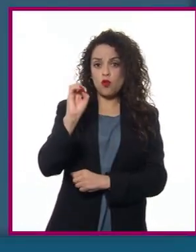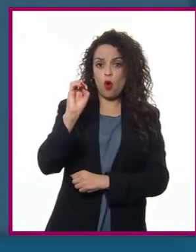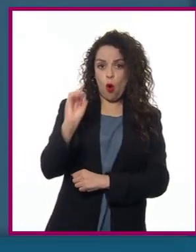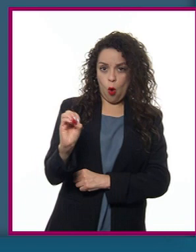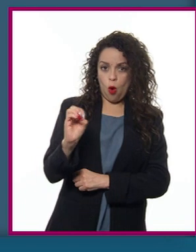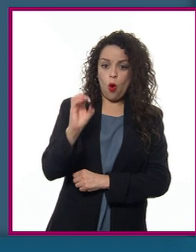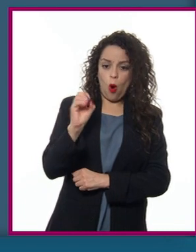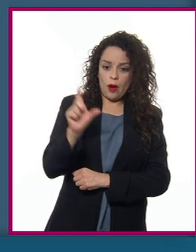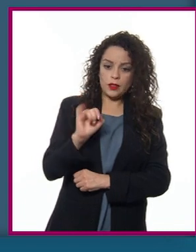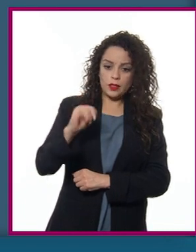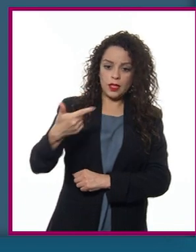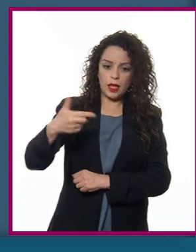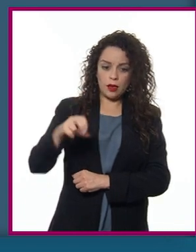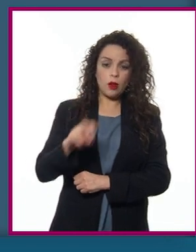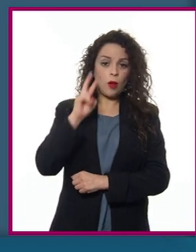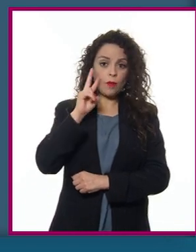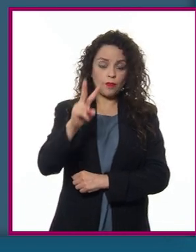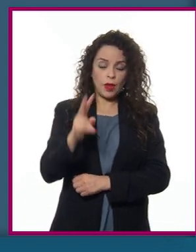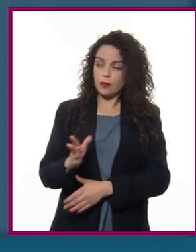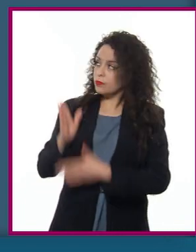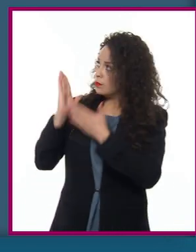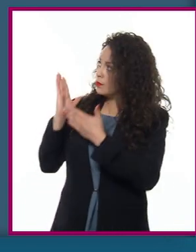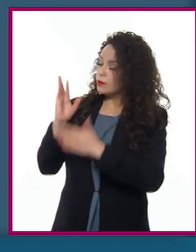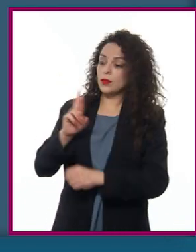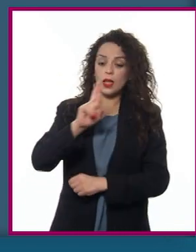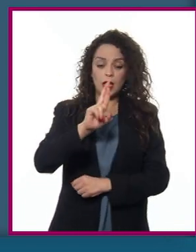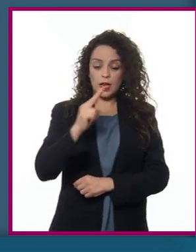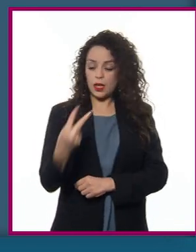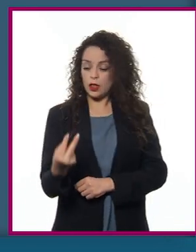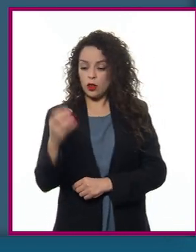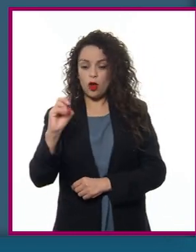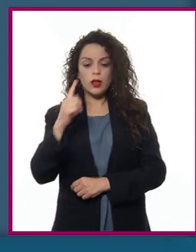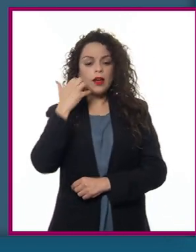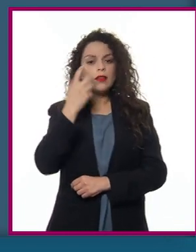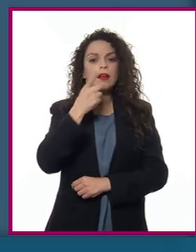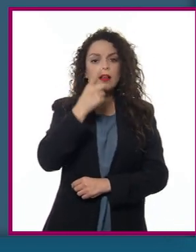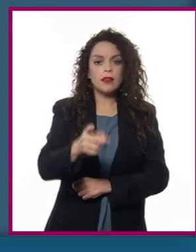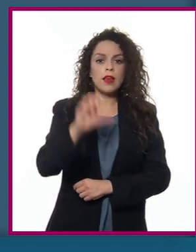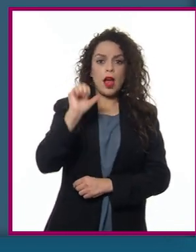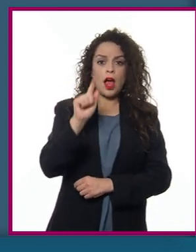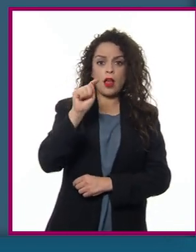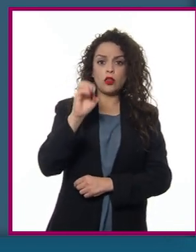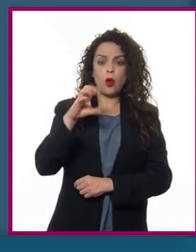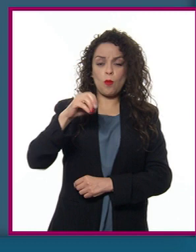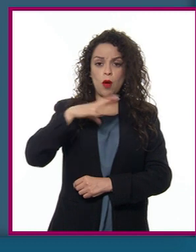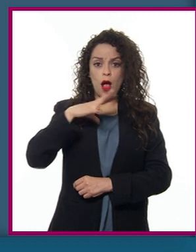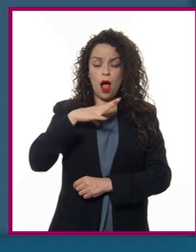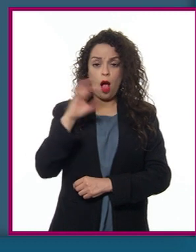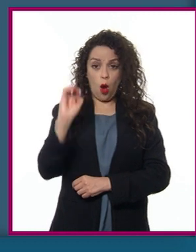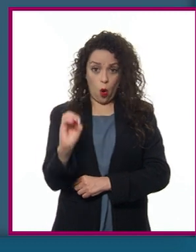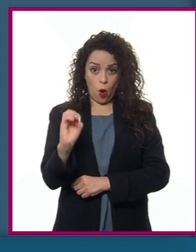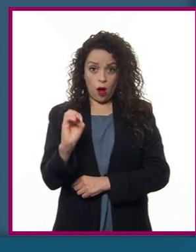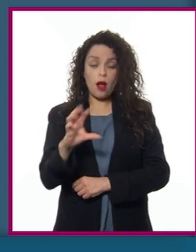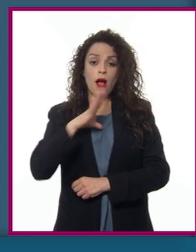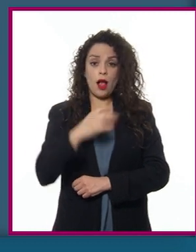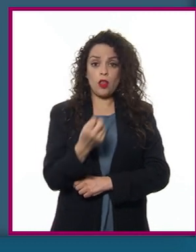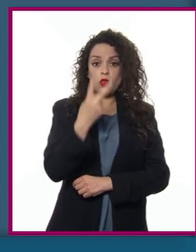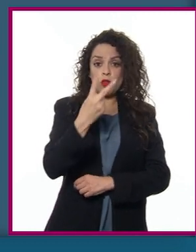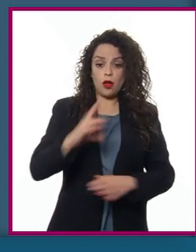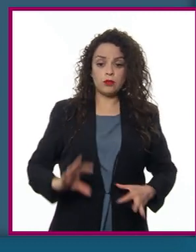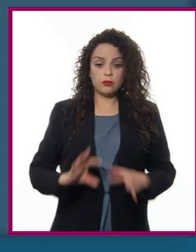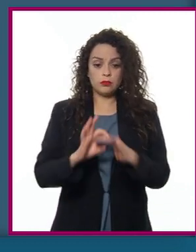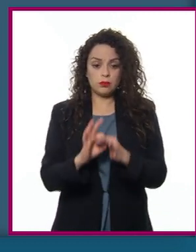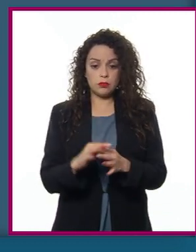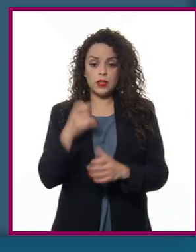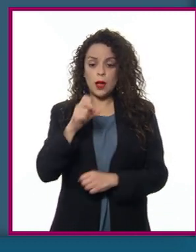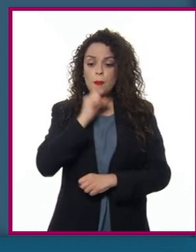formando compuestos con fórmula R2O, la cual significa que un átomo de oxígeno se combina con dos átomos de elementos